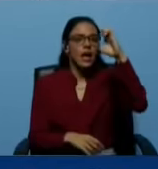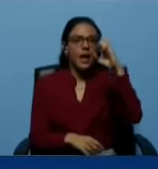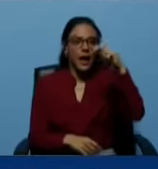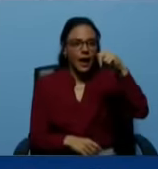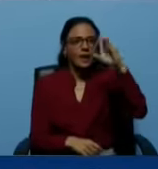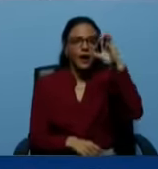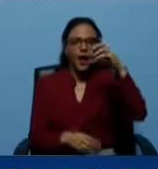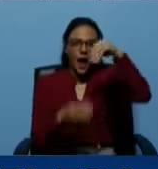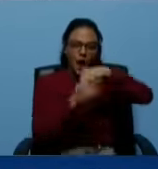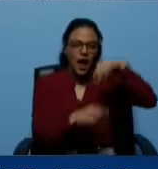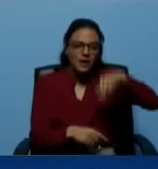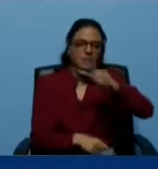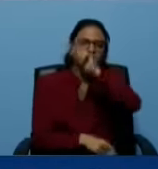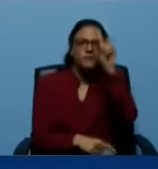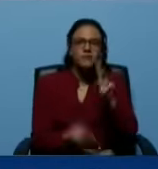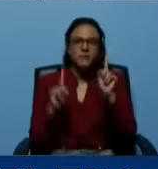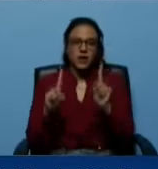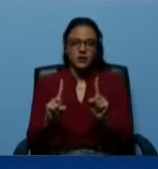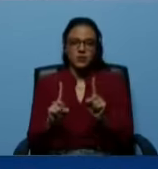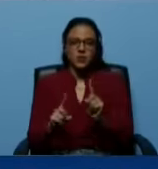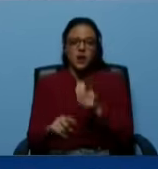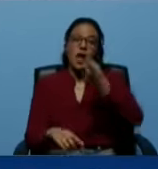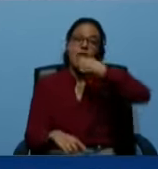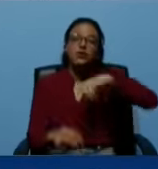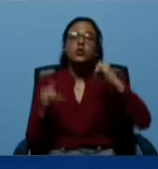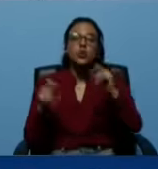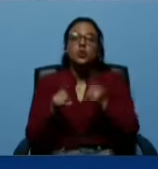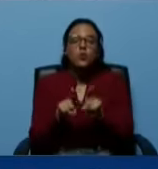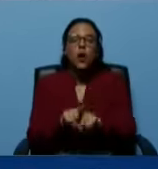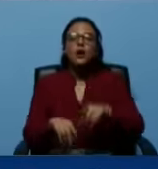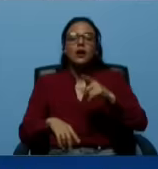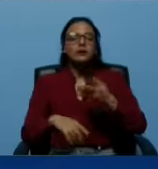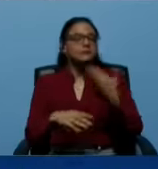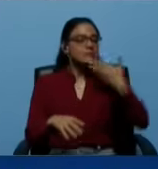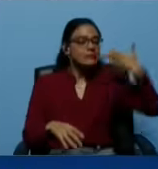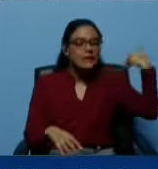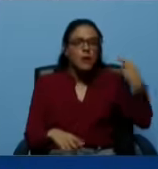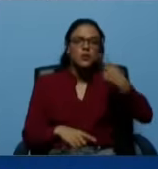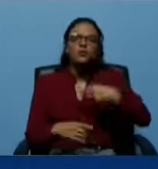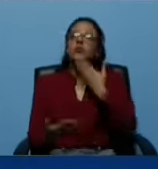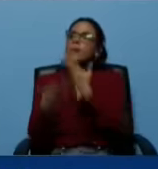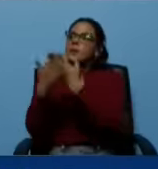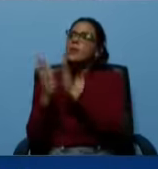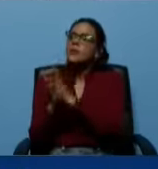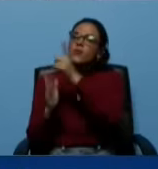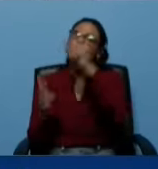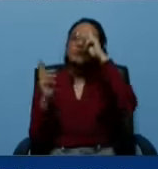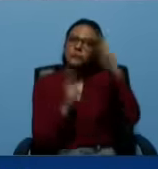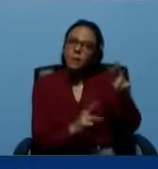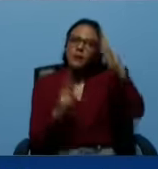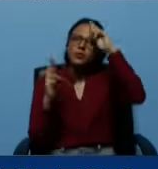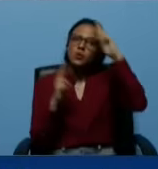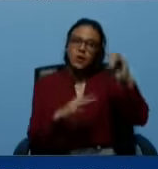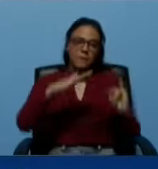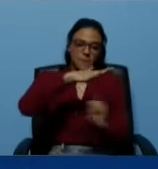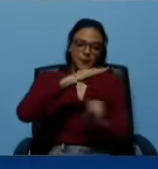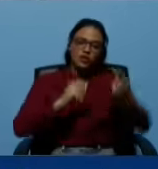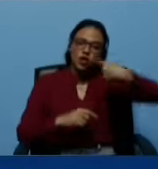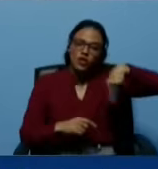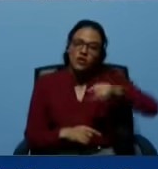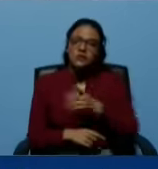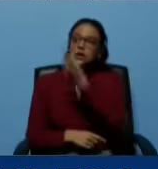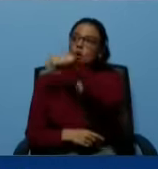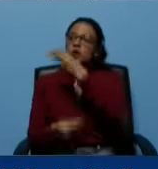Electoral. Nosotros tenemos tiempo pidiéndole respeto a estos señores, que evidentemente son voceros del